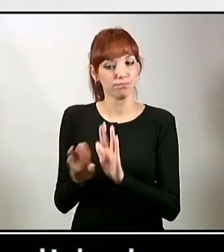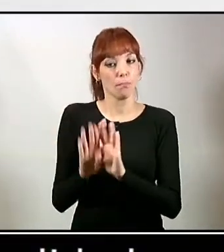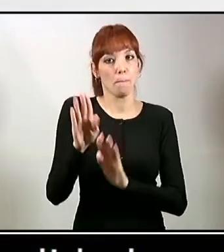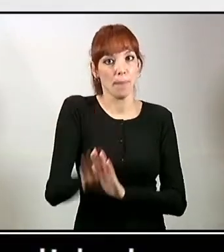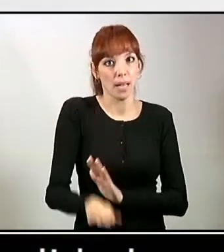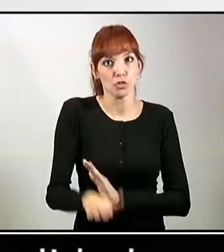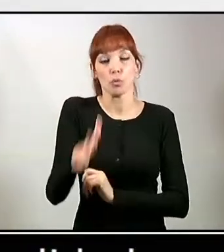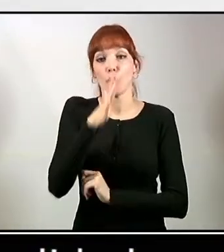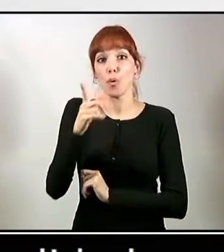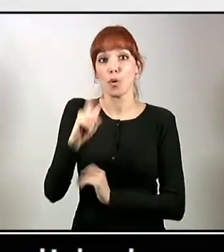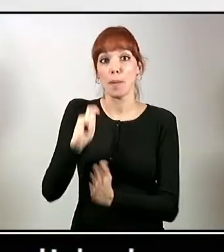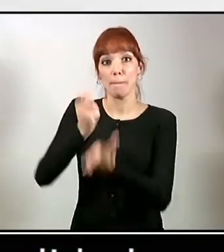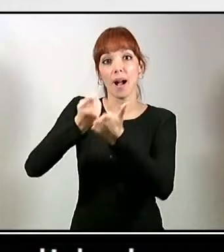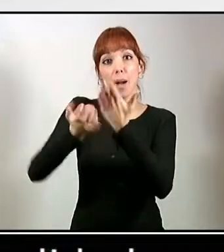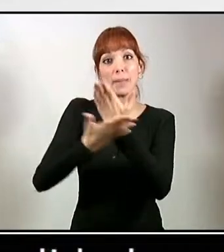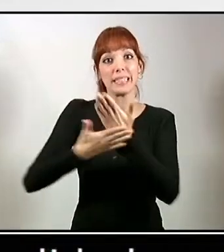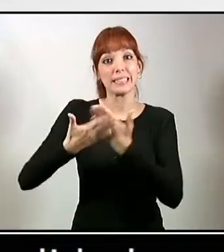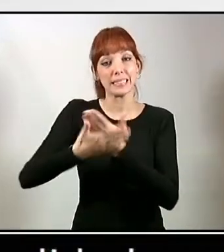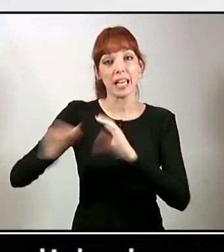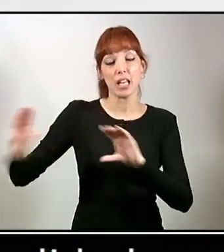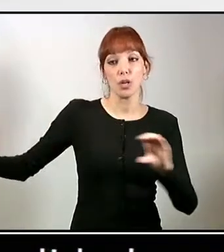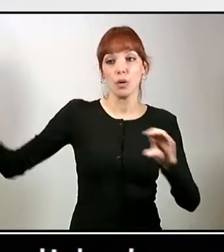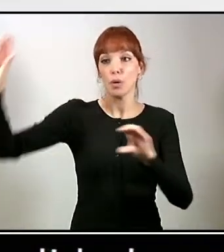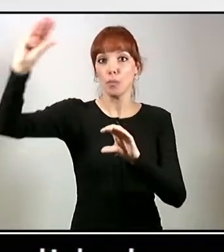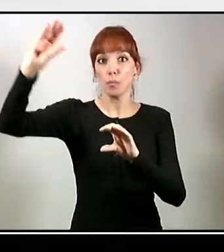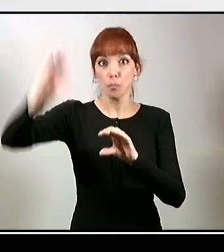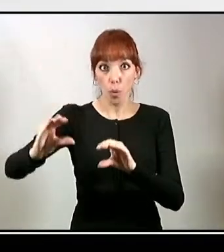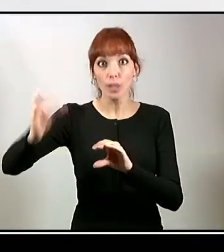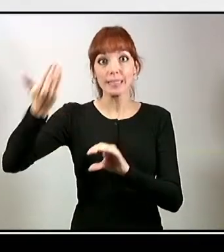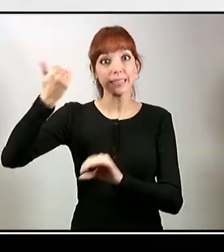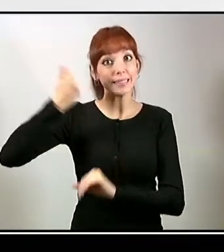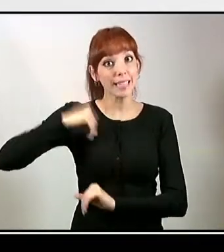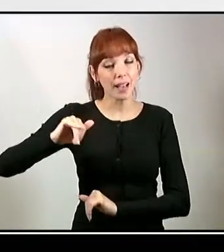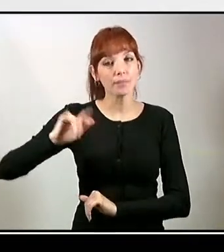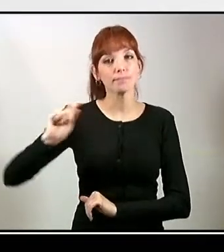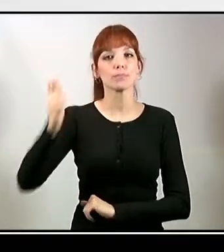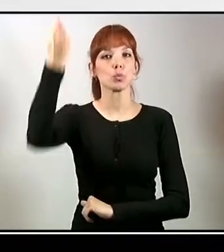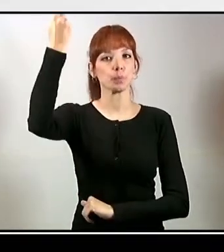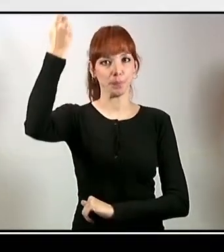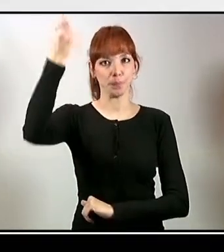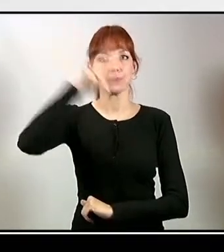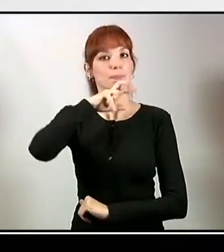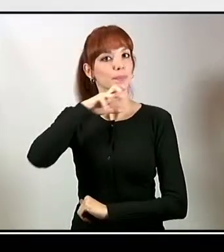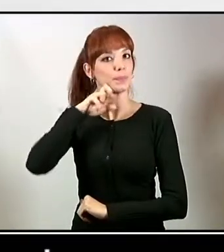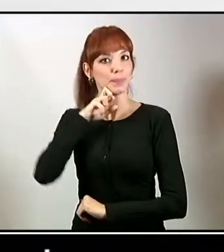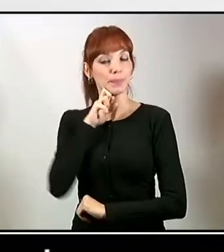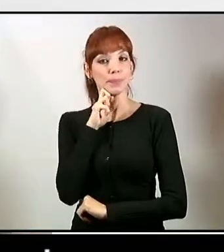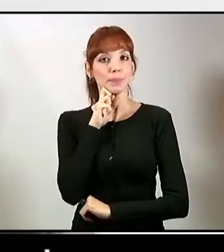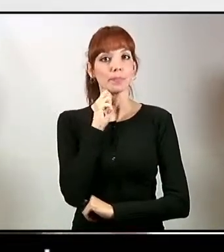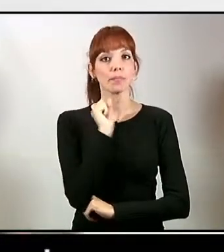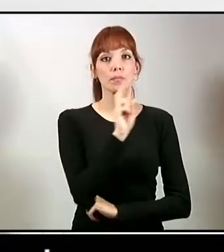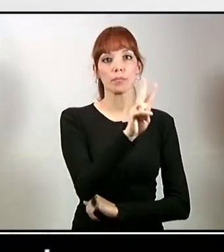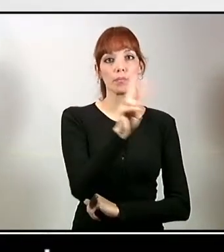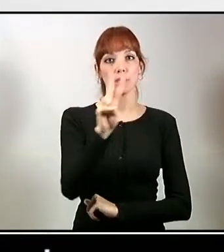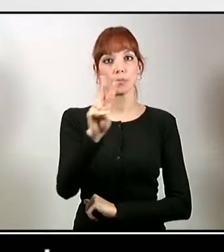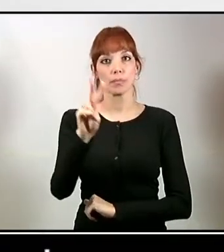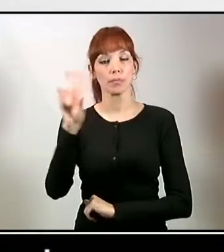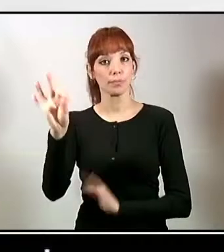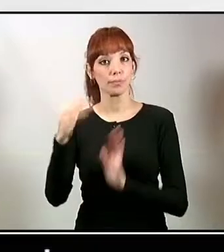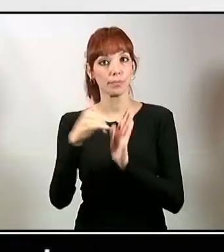financiación que buscaba por parte de las administraciones públicas ya la tiene, en concreto, con 120 millones de